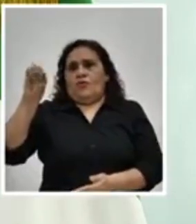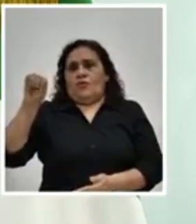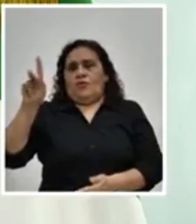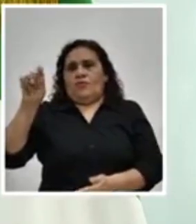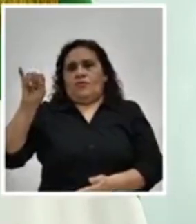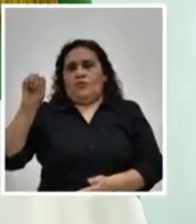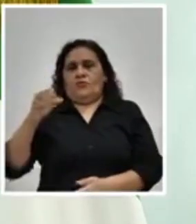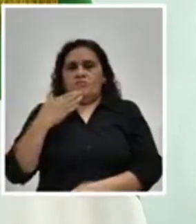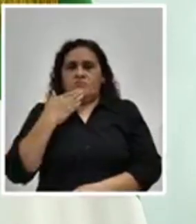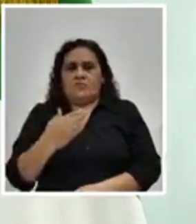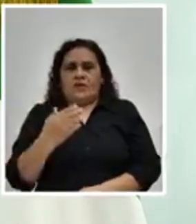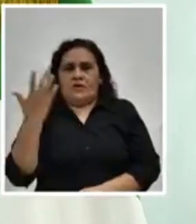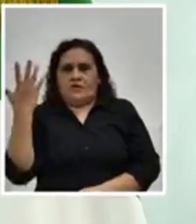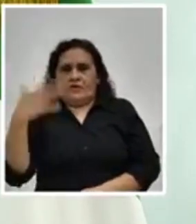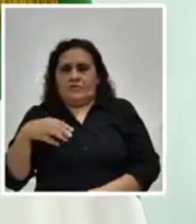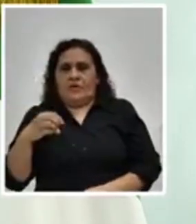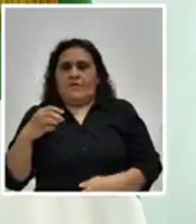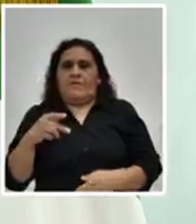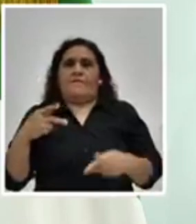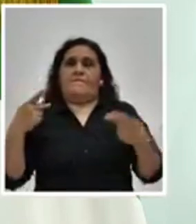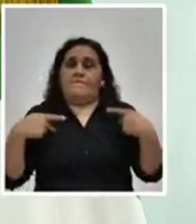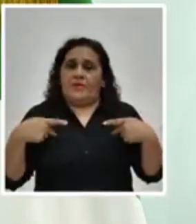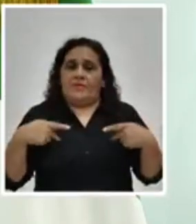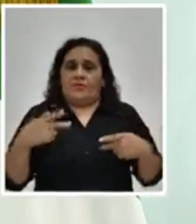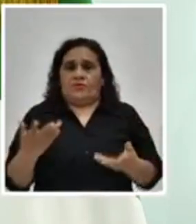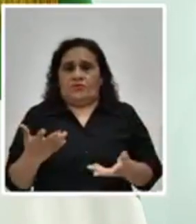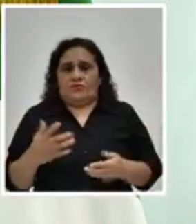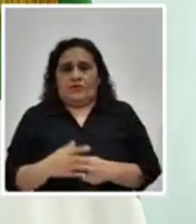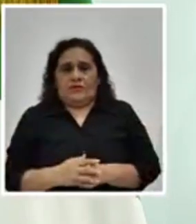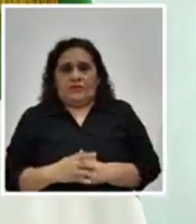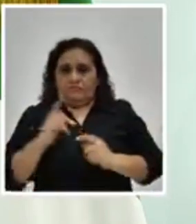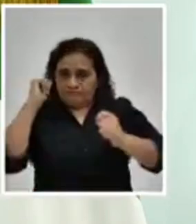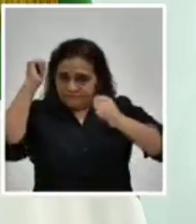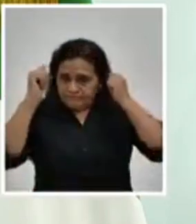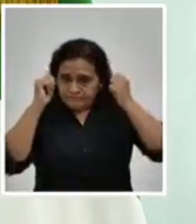personas, incluyendo habitantes, trabajadores y turistas,